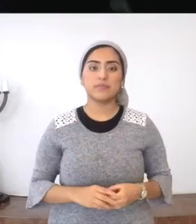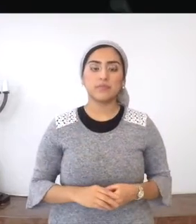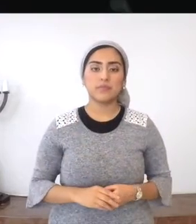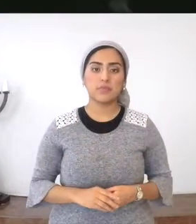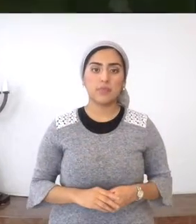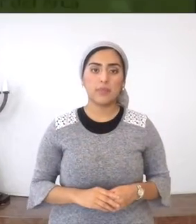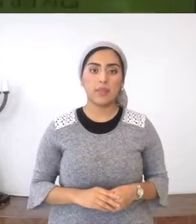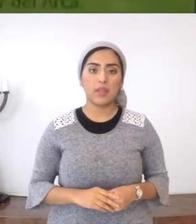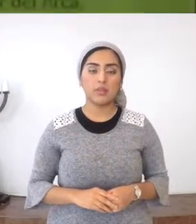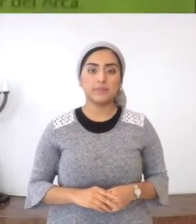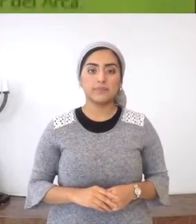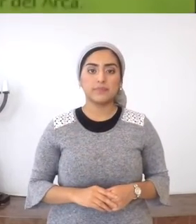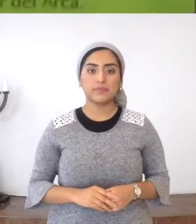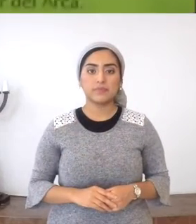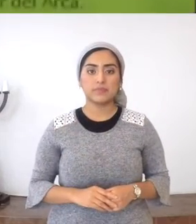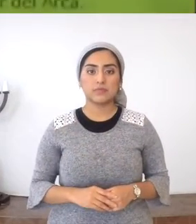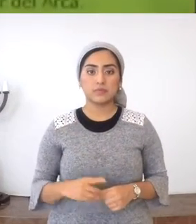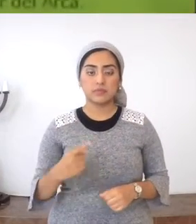Continuamos